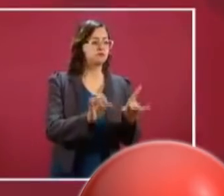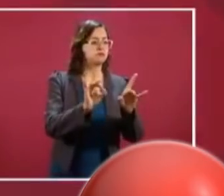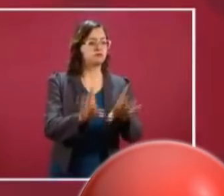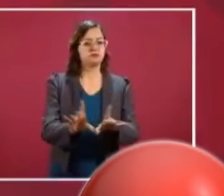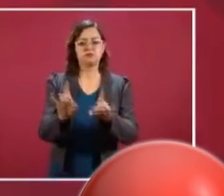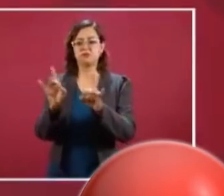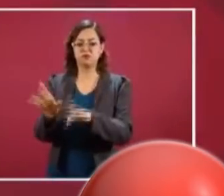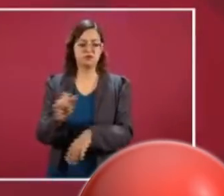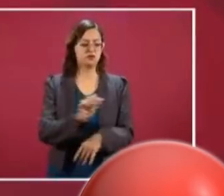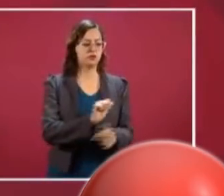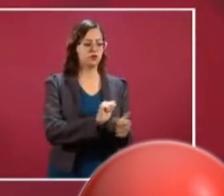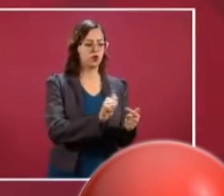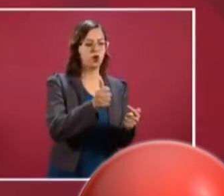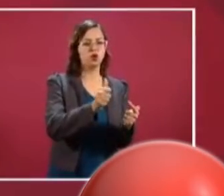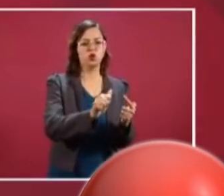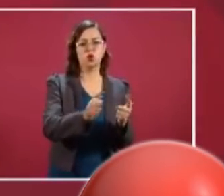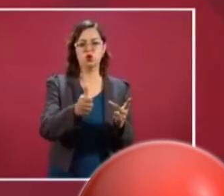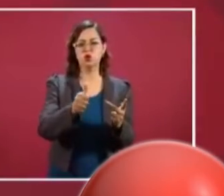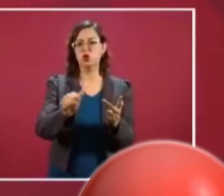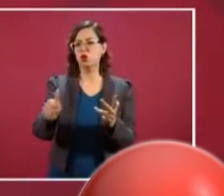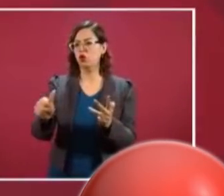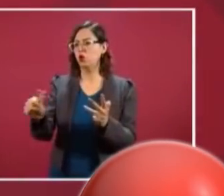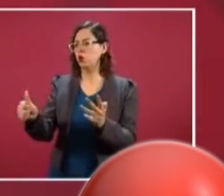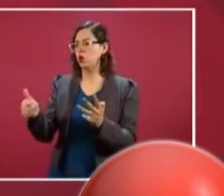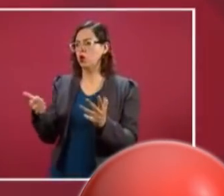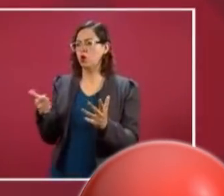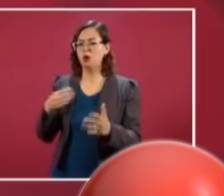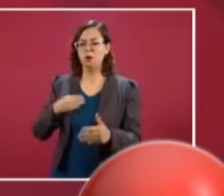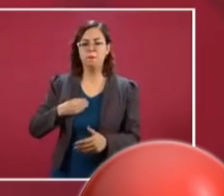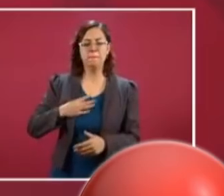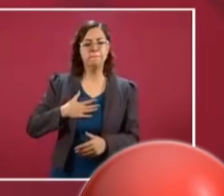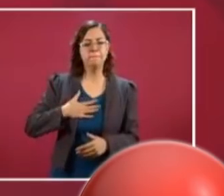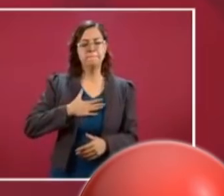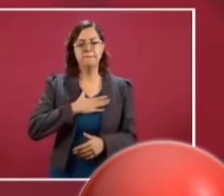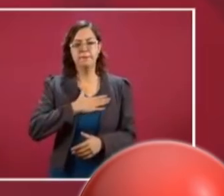muchas otras acciones de bienestar.